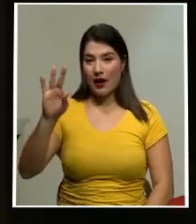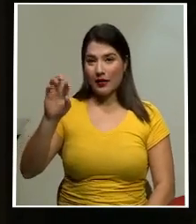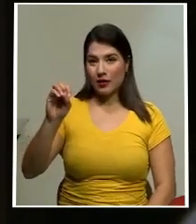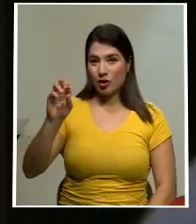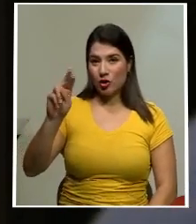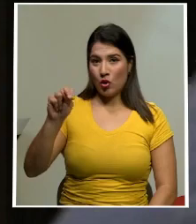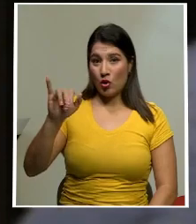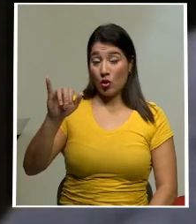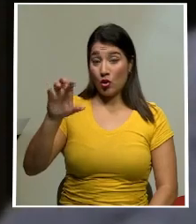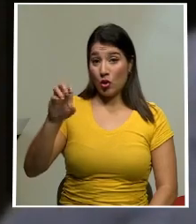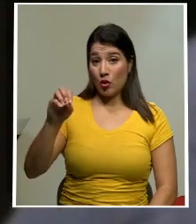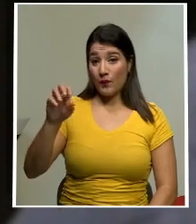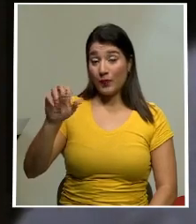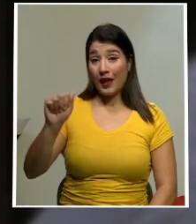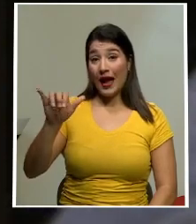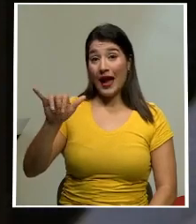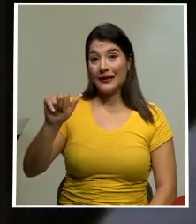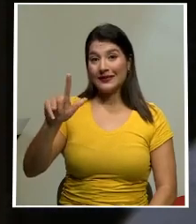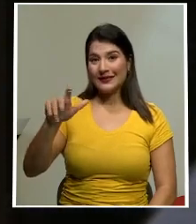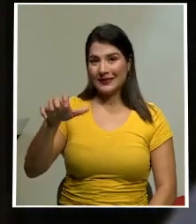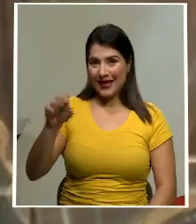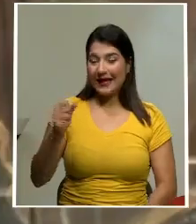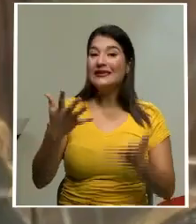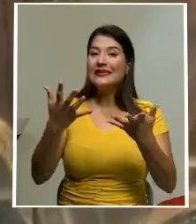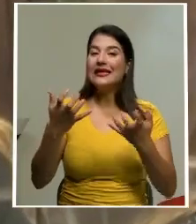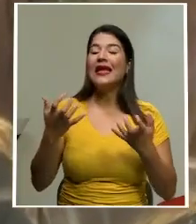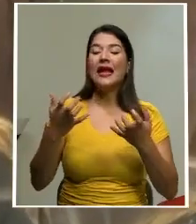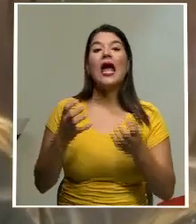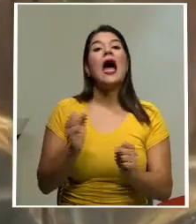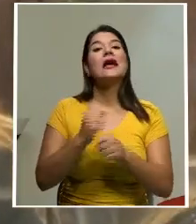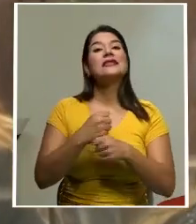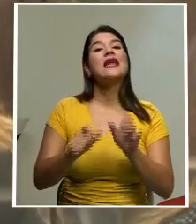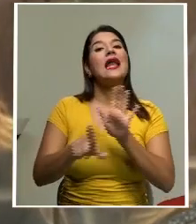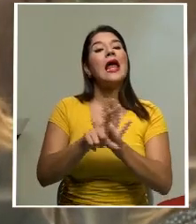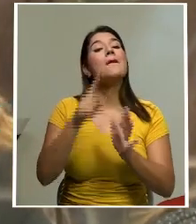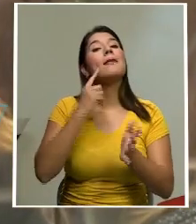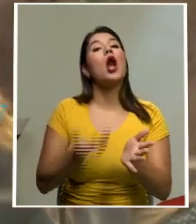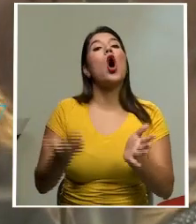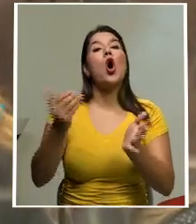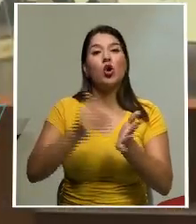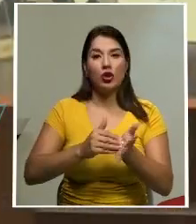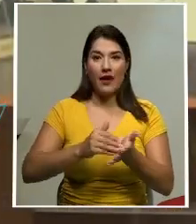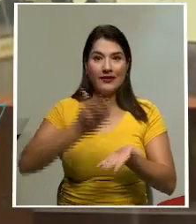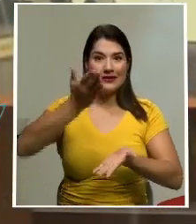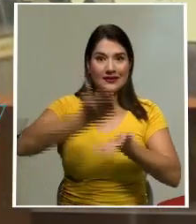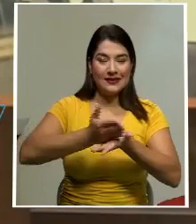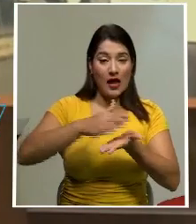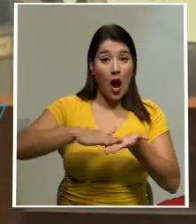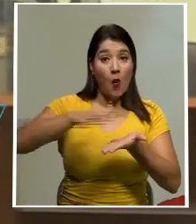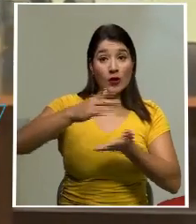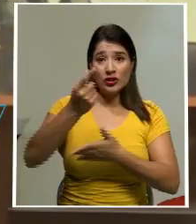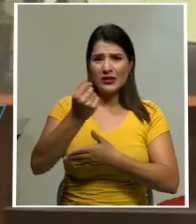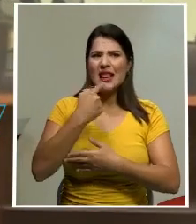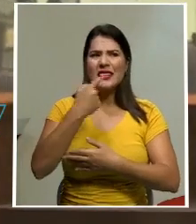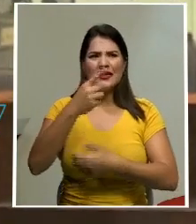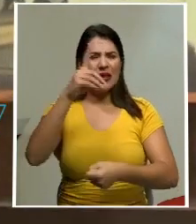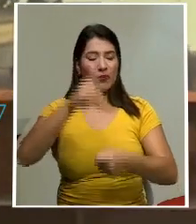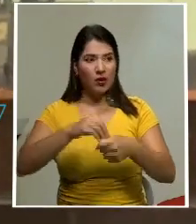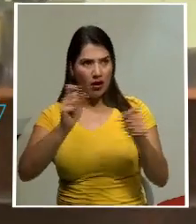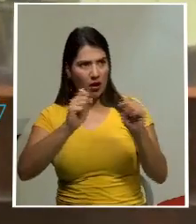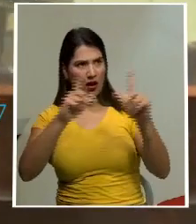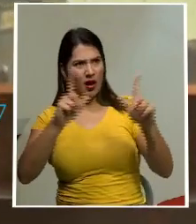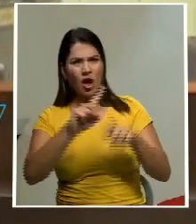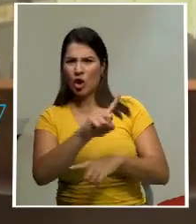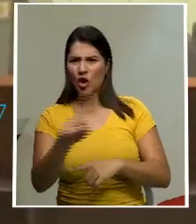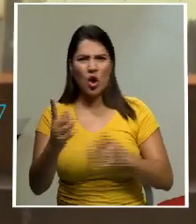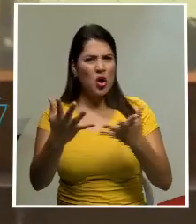porque no se ha hecho, es la aplicación de una ley. Los diputados aseguran que esto les tomó por sorpresa y que no hay ánimo de recibir un